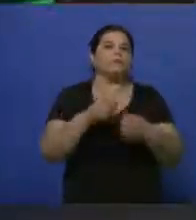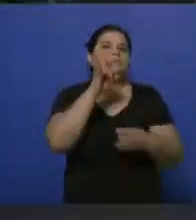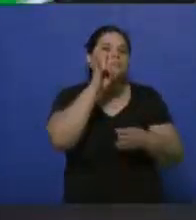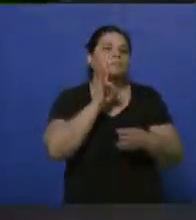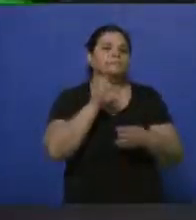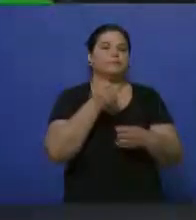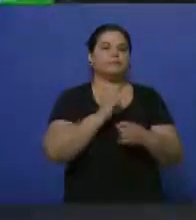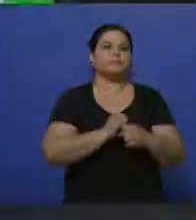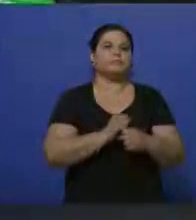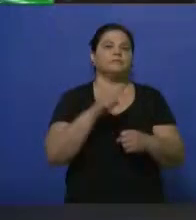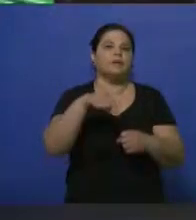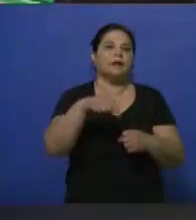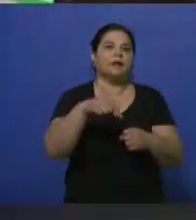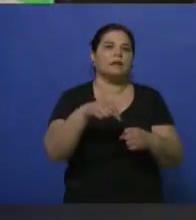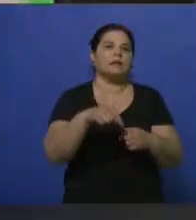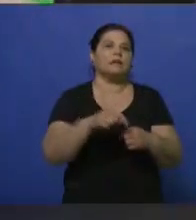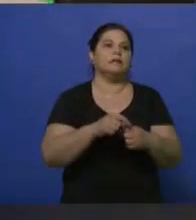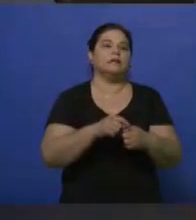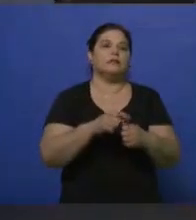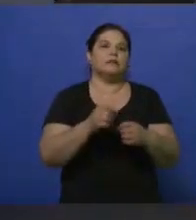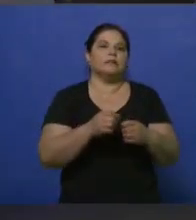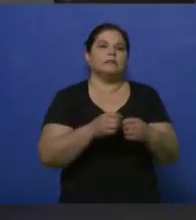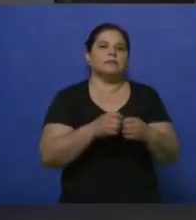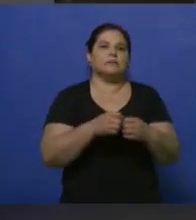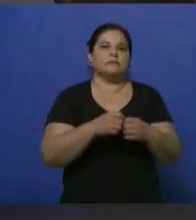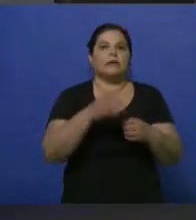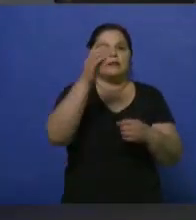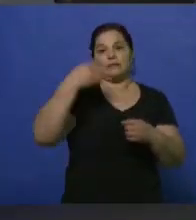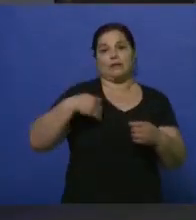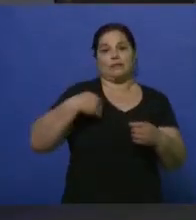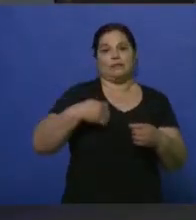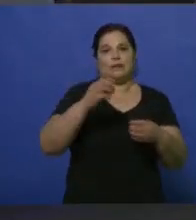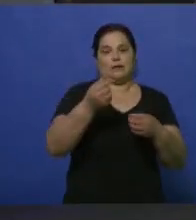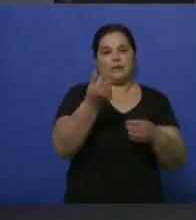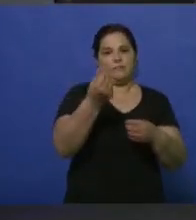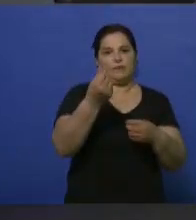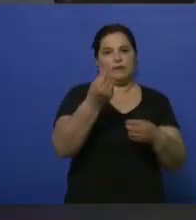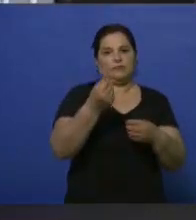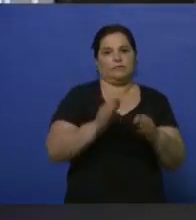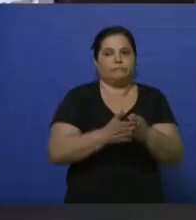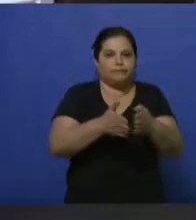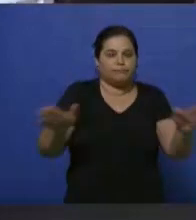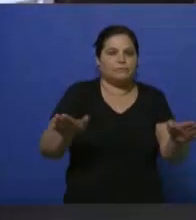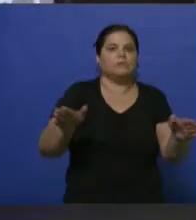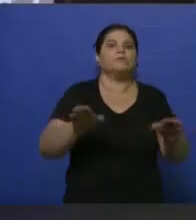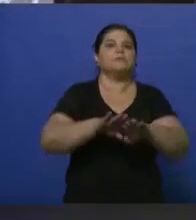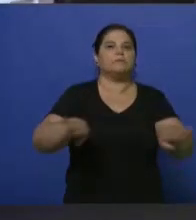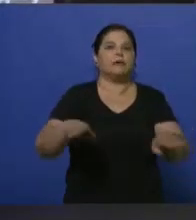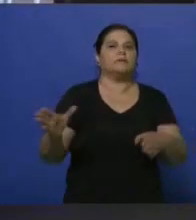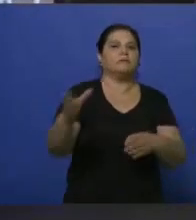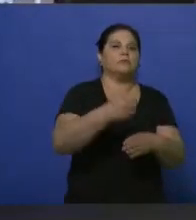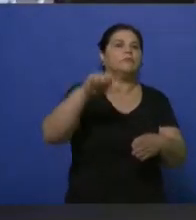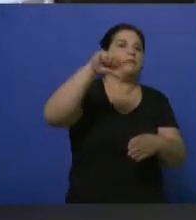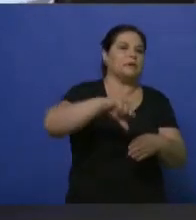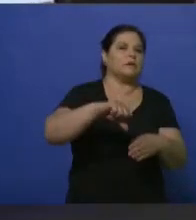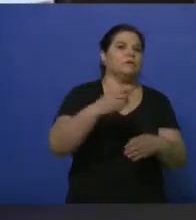de producción. Porque acá donde se separan las actividades económicas en la Argentina, cuando dice a todo el mundo le va mal, bueno, no a todo el mundo le va mal, y además los